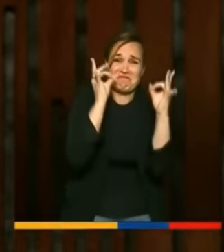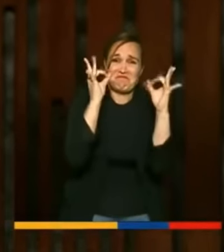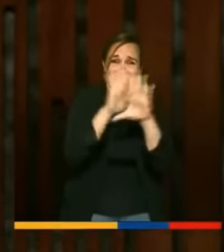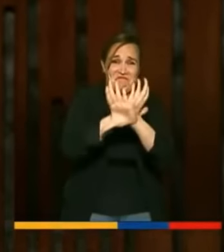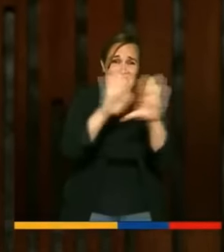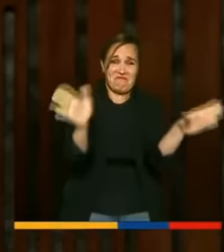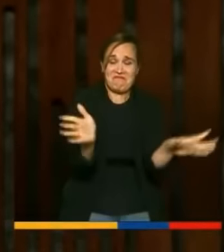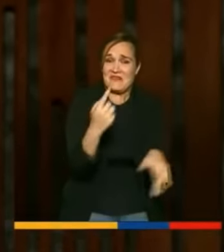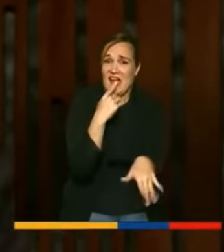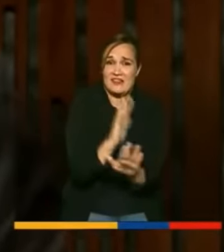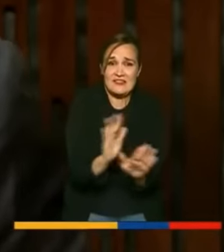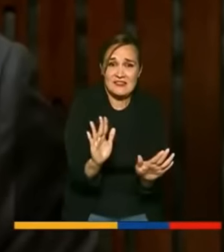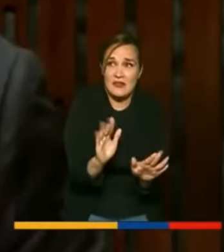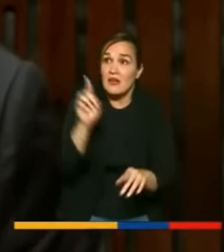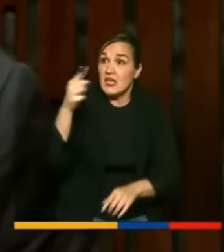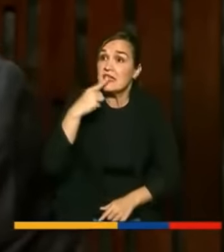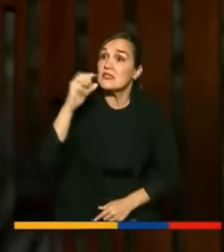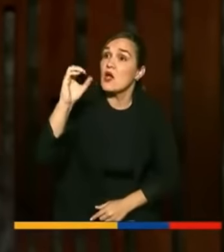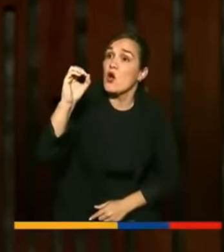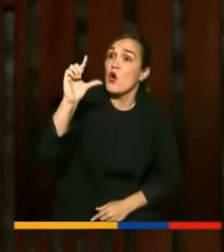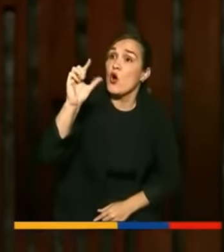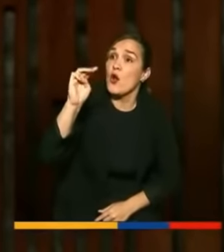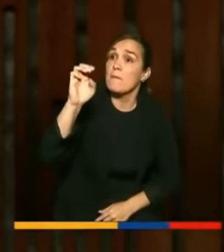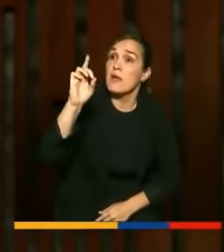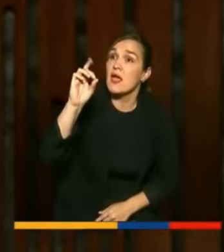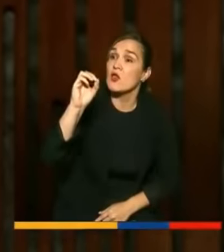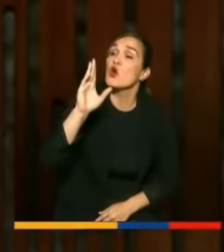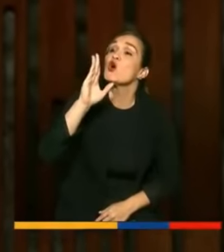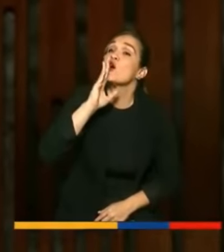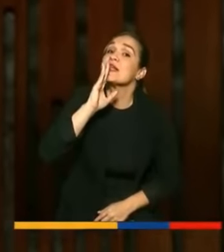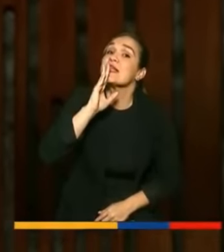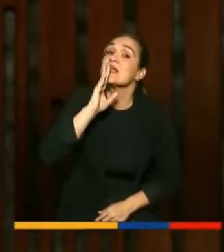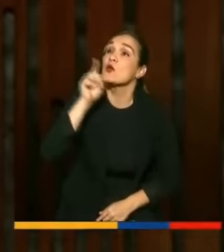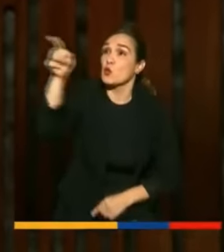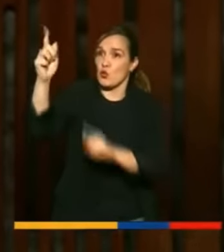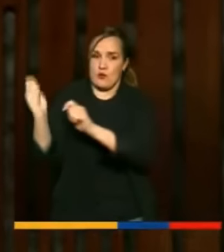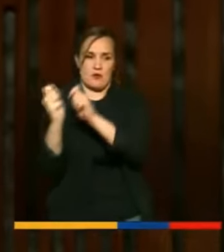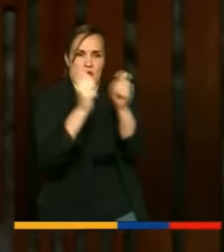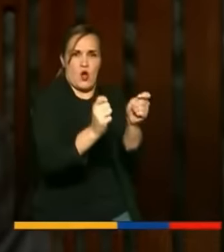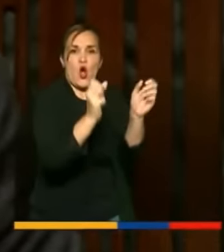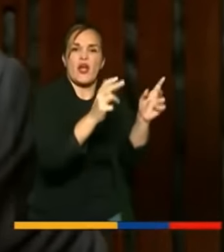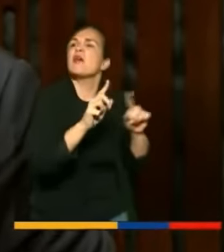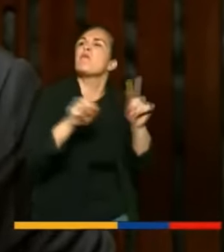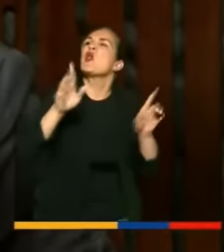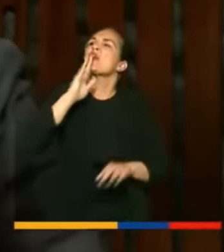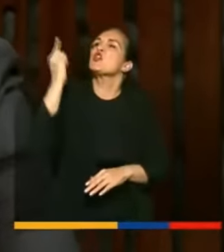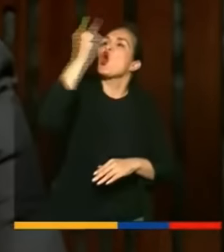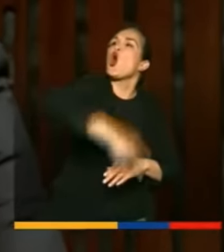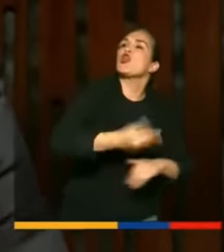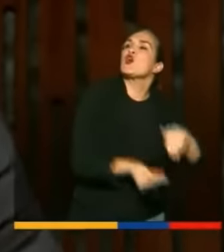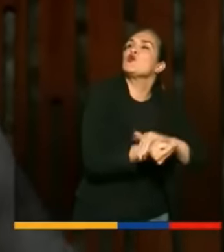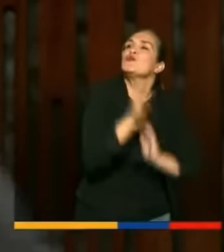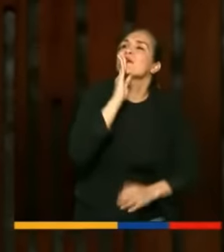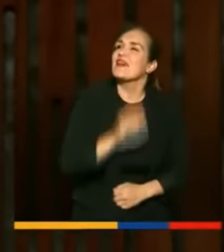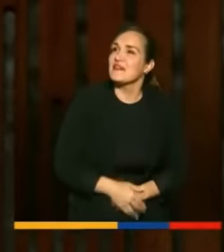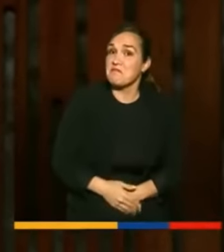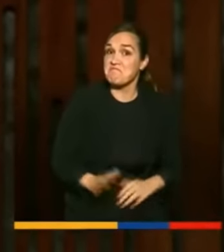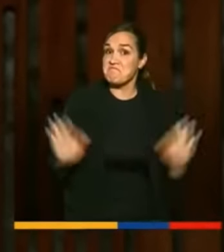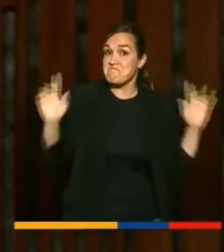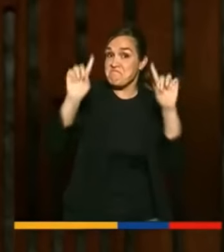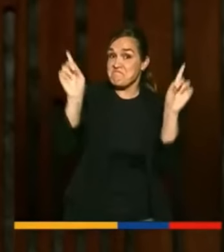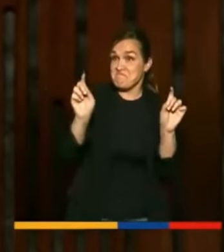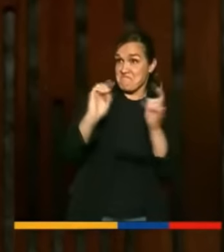nombró Olmedo, pero lo que no nos han dicho es quién le dio la orden. Y le exigimos a la